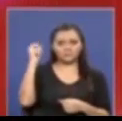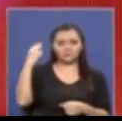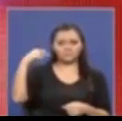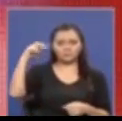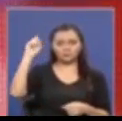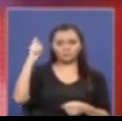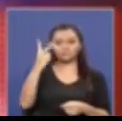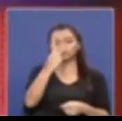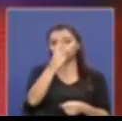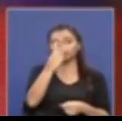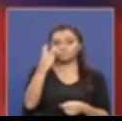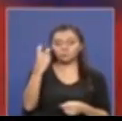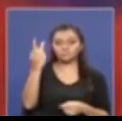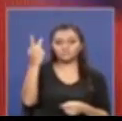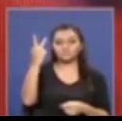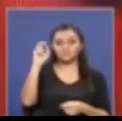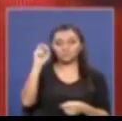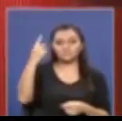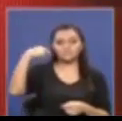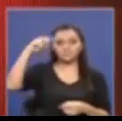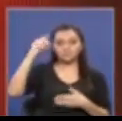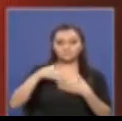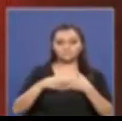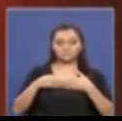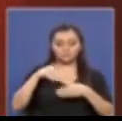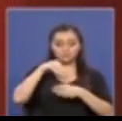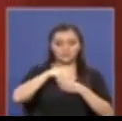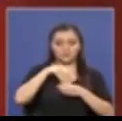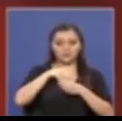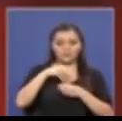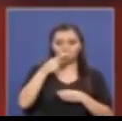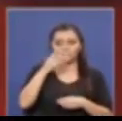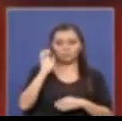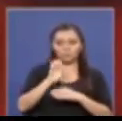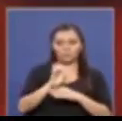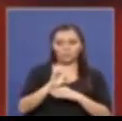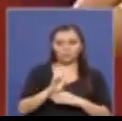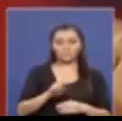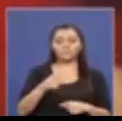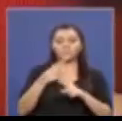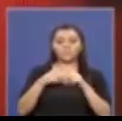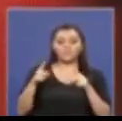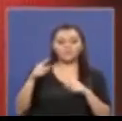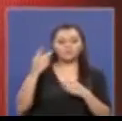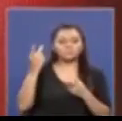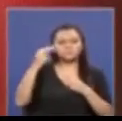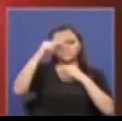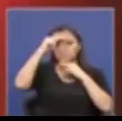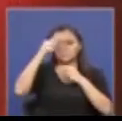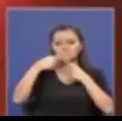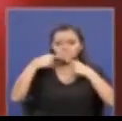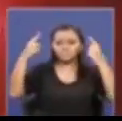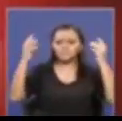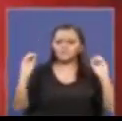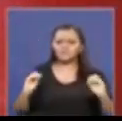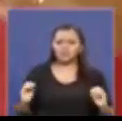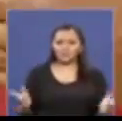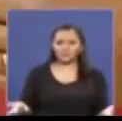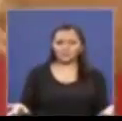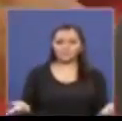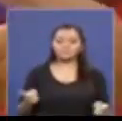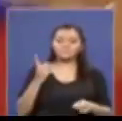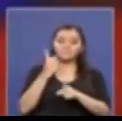son 200 millones de dólares que ahorra el pueblo ecuatoriano. Pero eso no es noticia, eso no está en las cuentas fiscales.